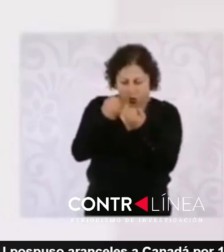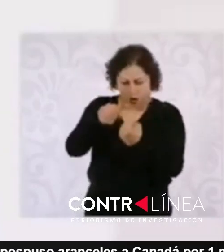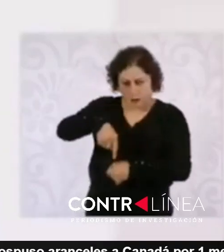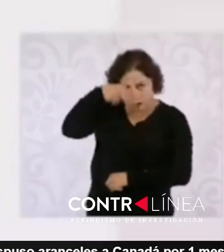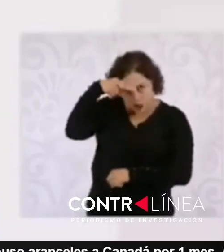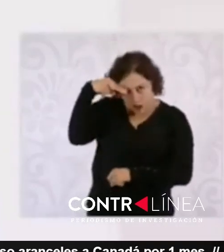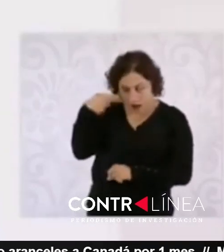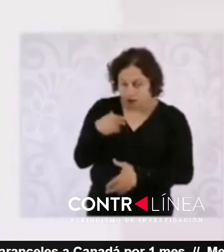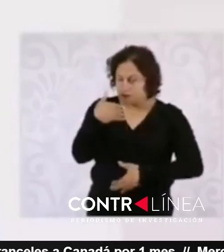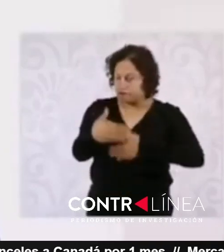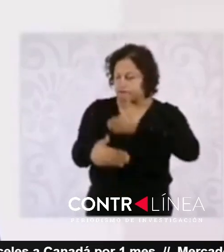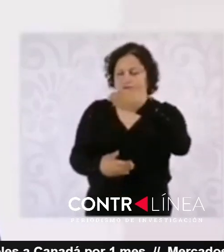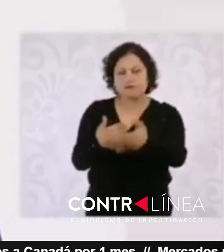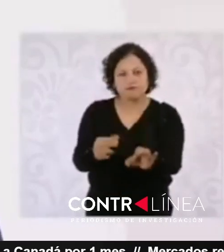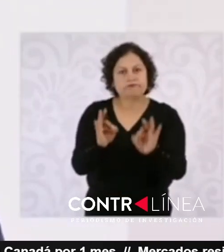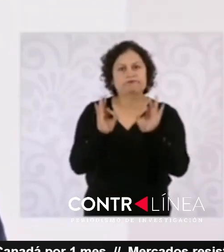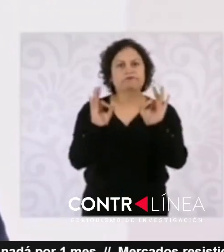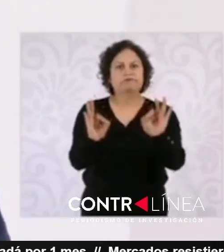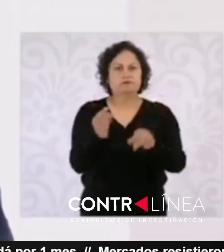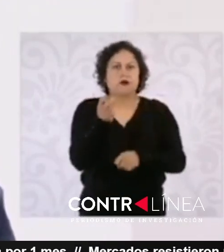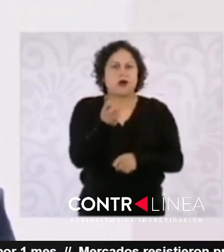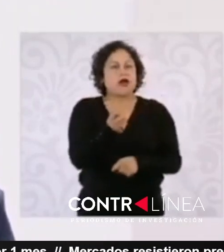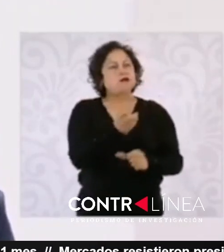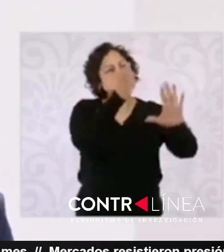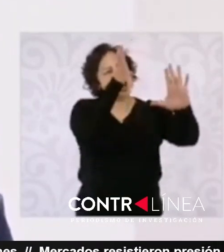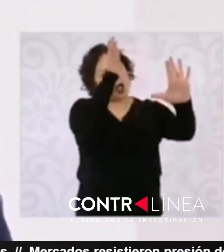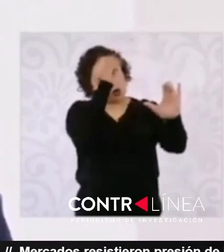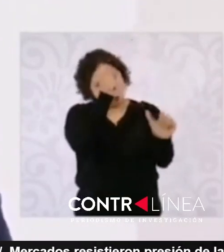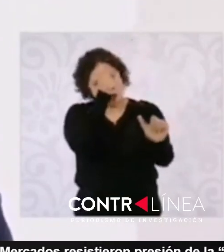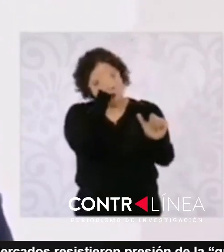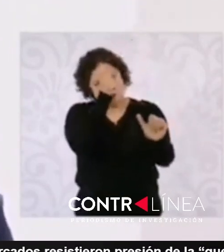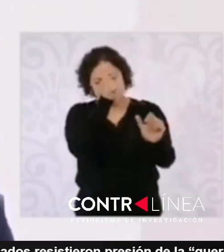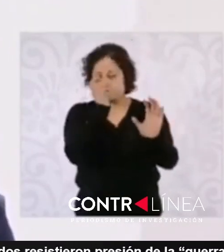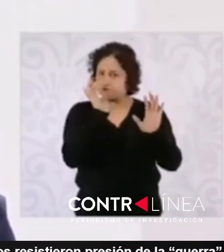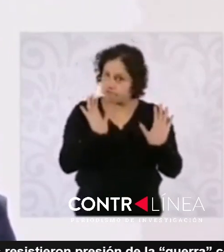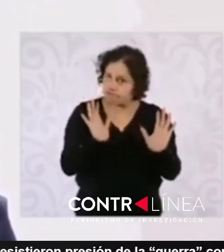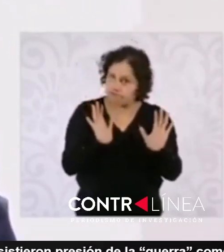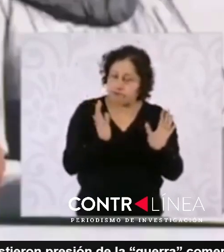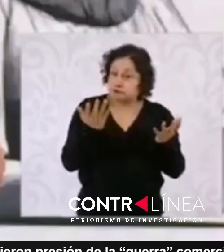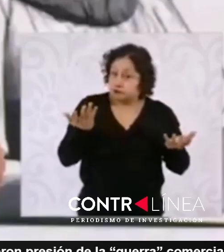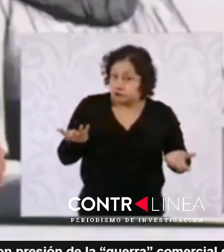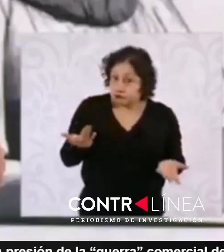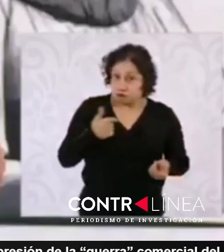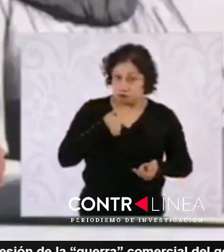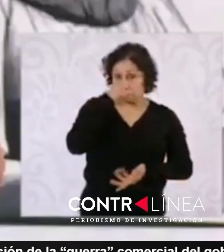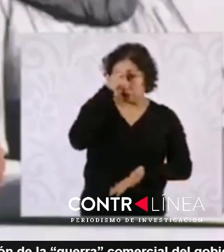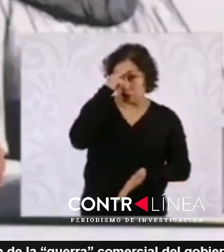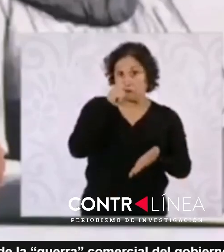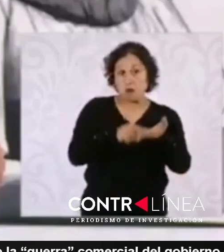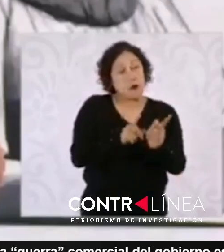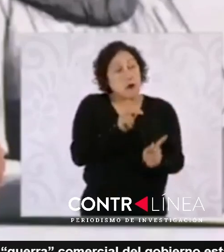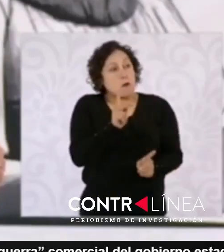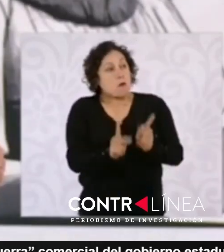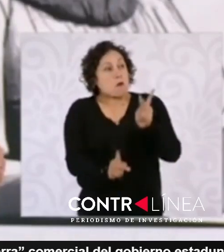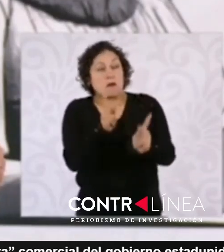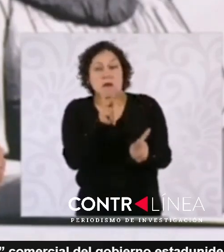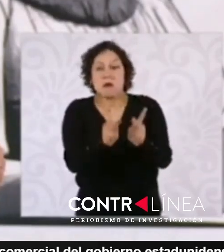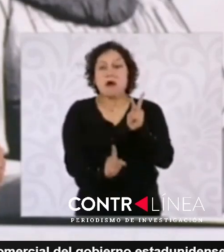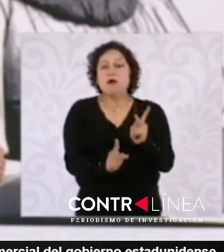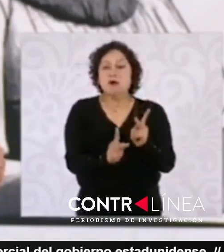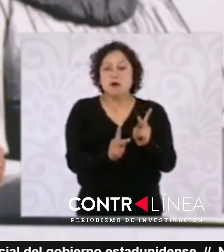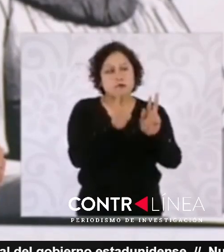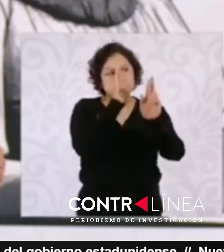y este fue el resultado del acuerdo. Entonces, pues fue una buena conversación en el marco